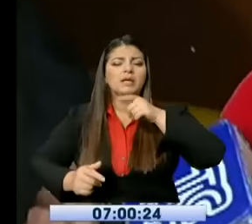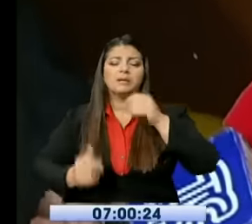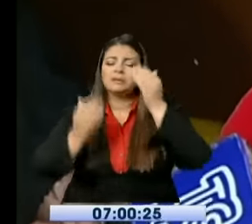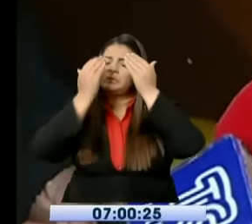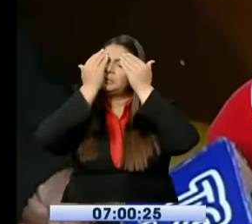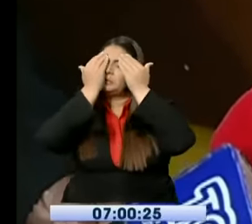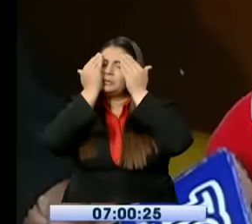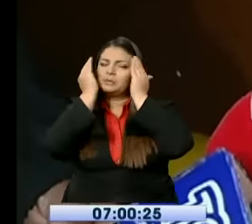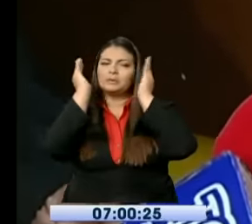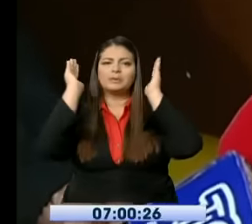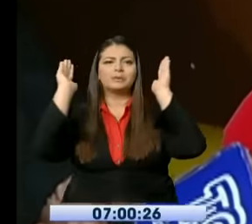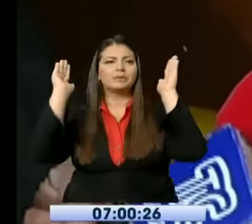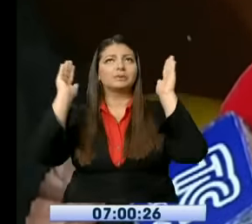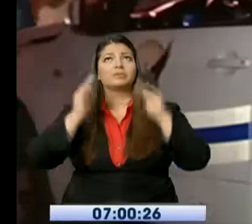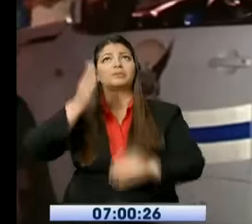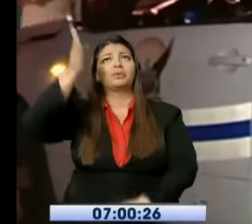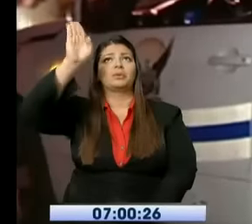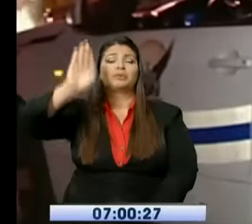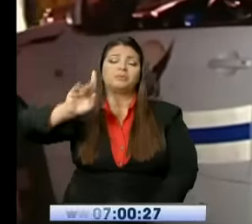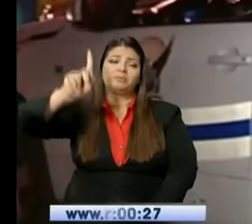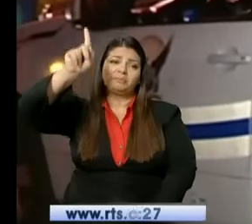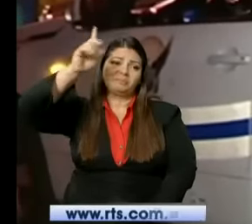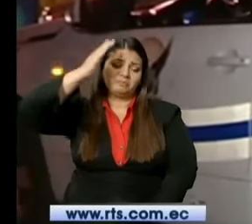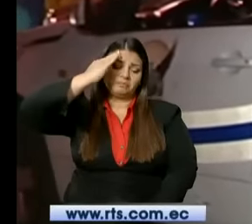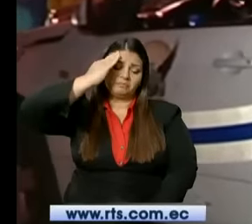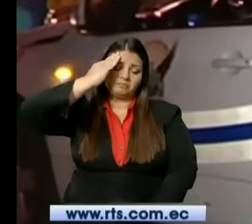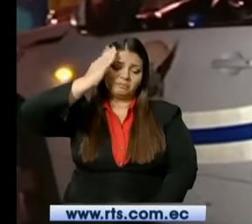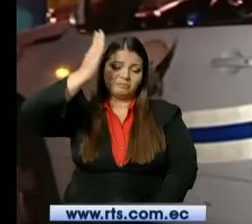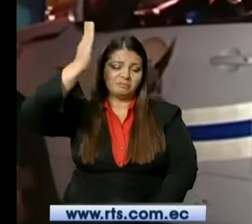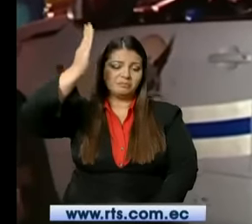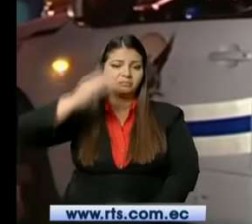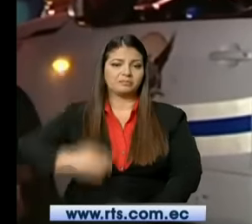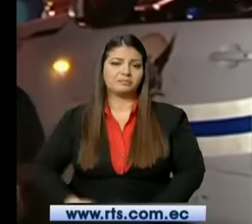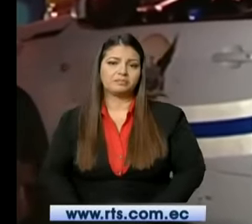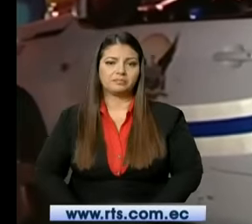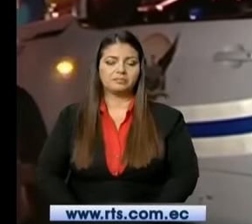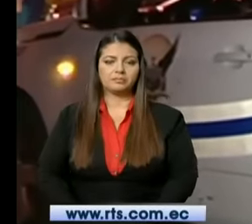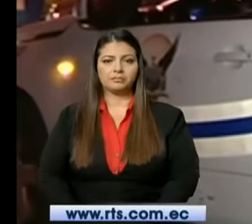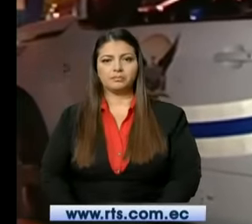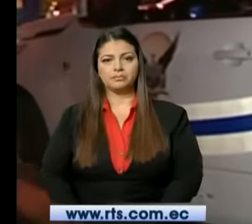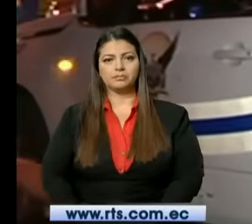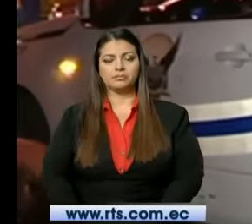sabemos, solo Dios lo sabe. Informó Jorge Salazar.